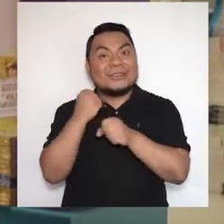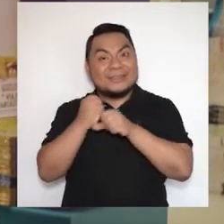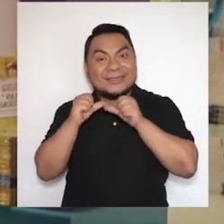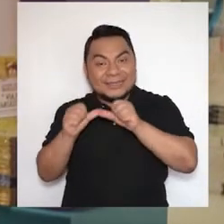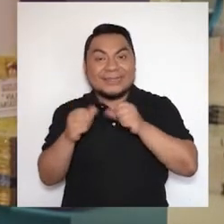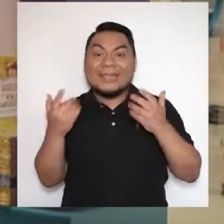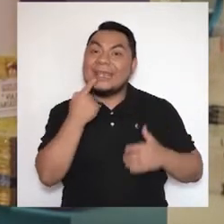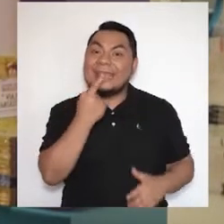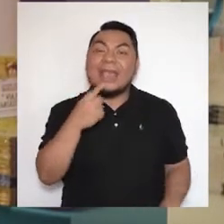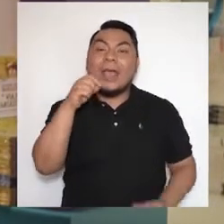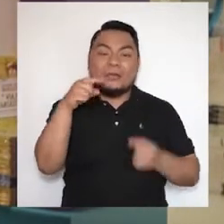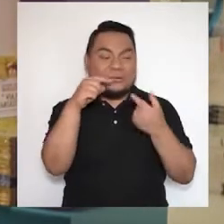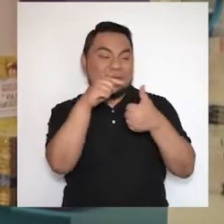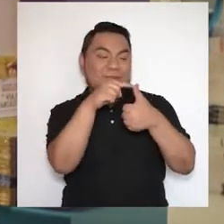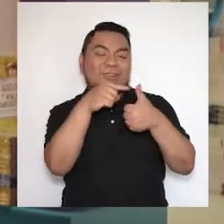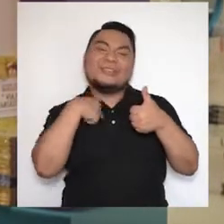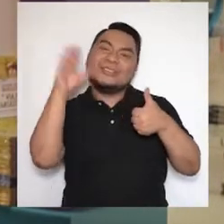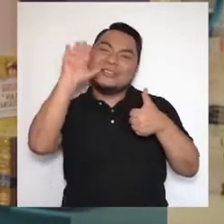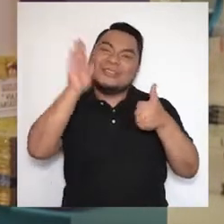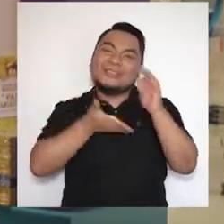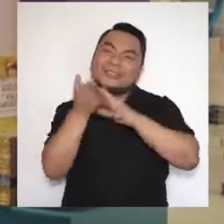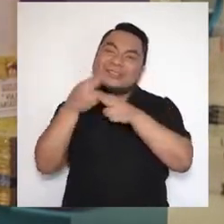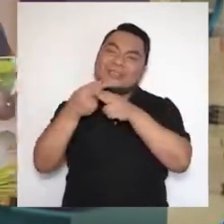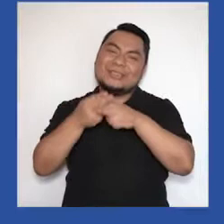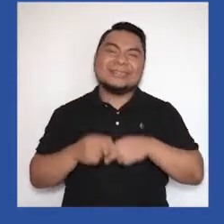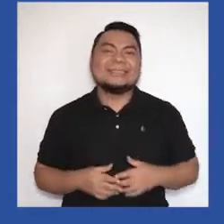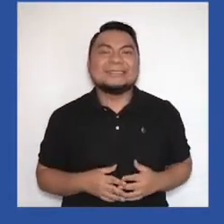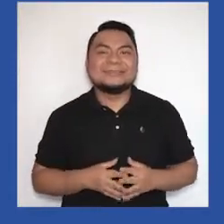Y como dijo Pulgarcito, yo me voy un ratito.